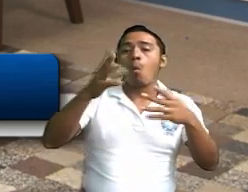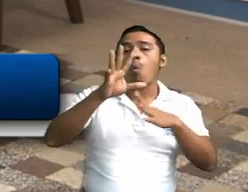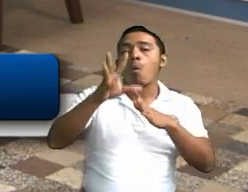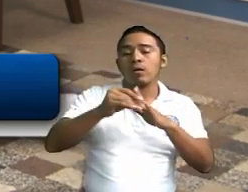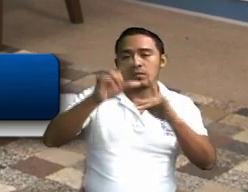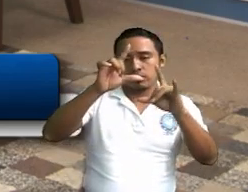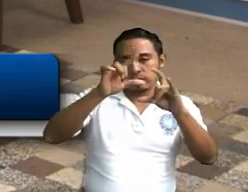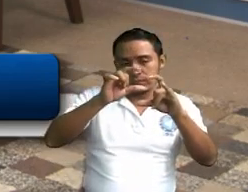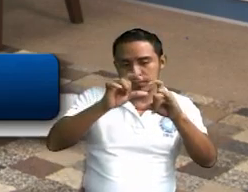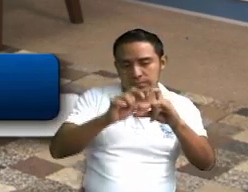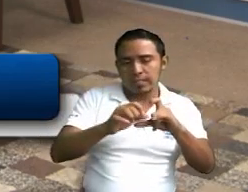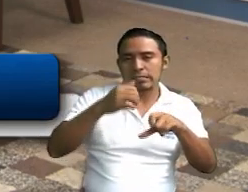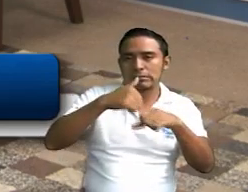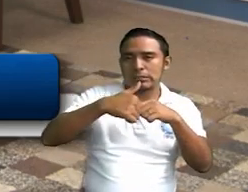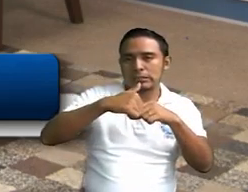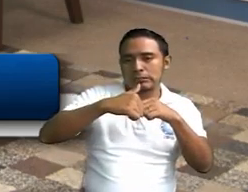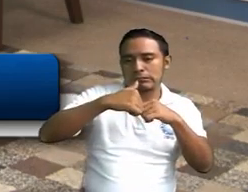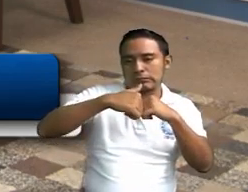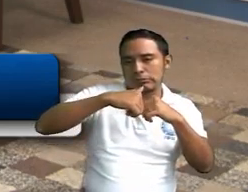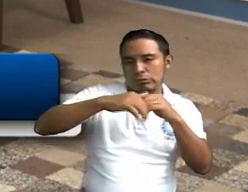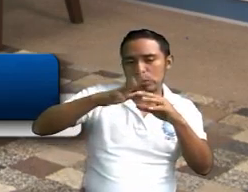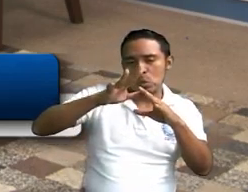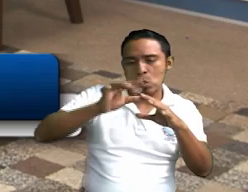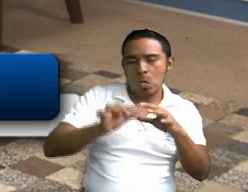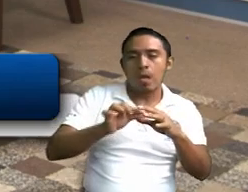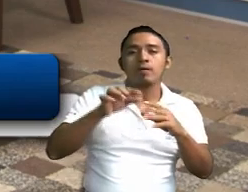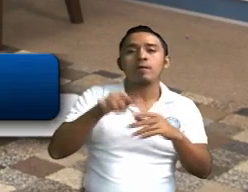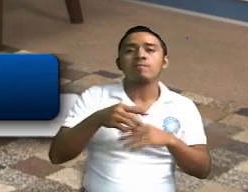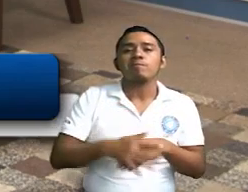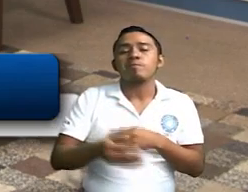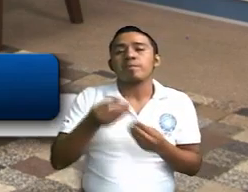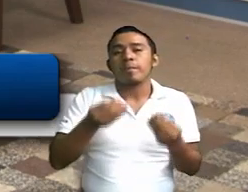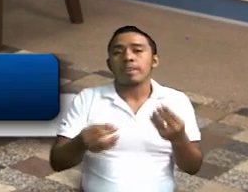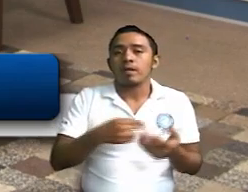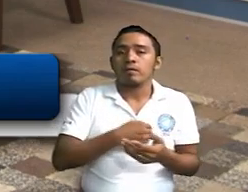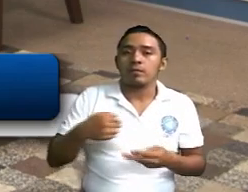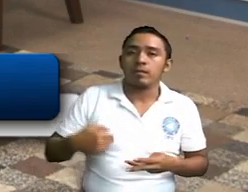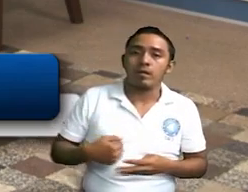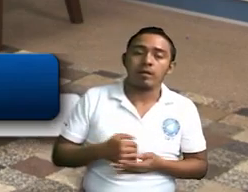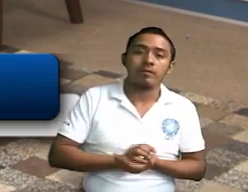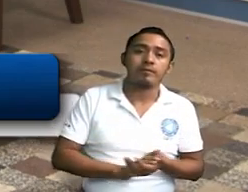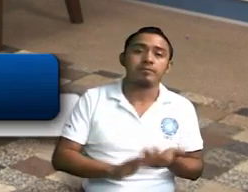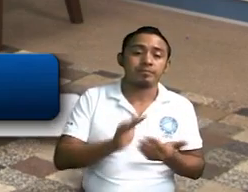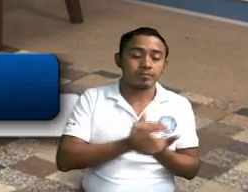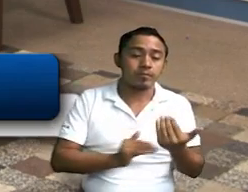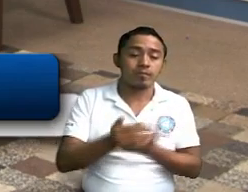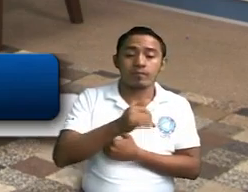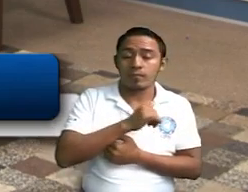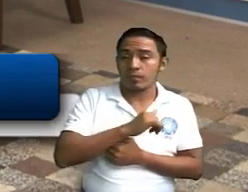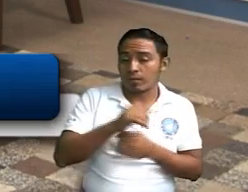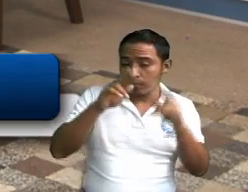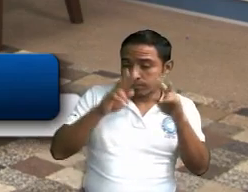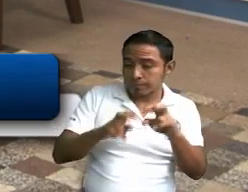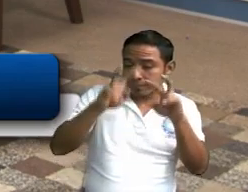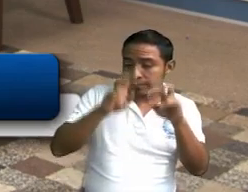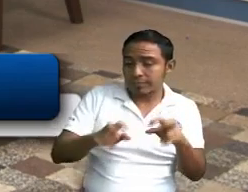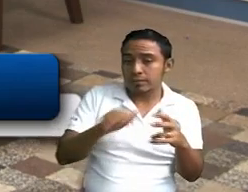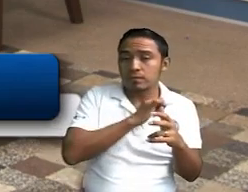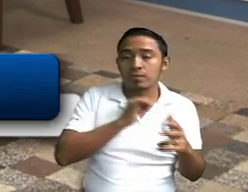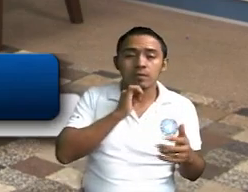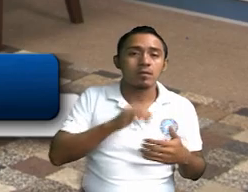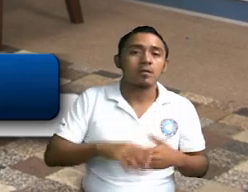podemos presentar, se le da cierto grado de puntuación y de eso va a depender realizar mayores estudios de extensión o no.